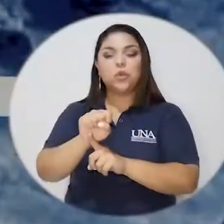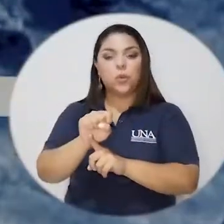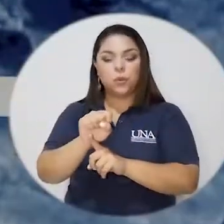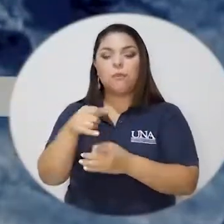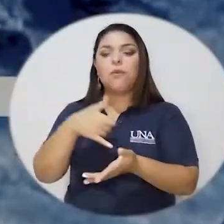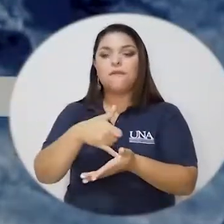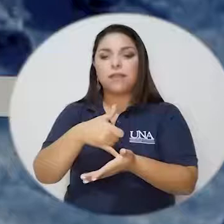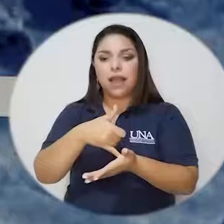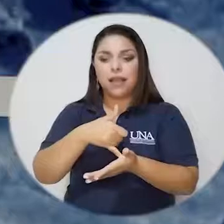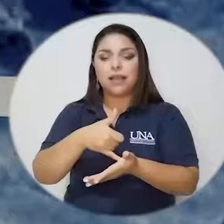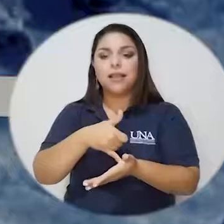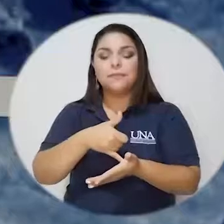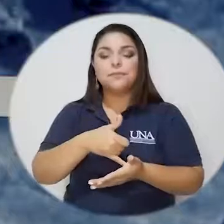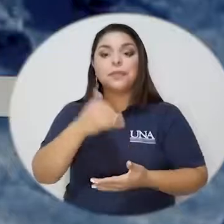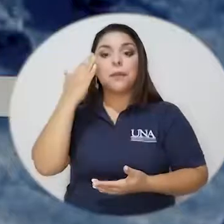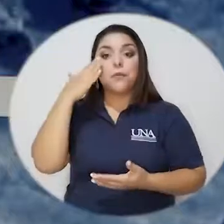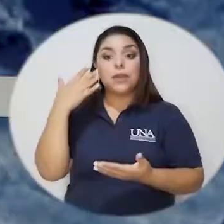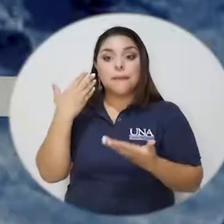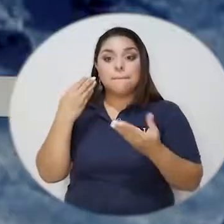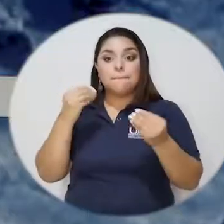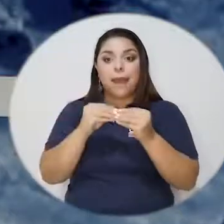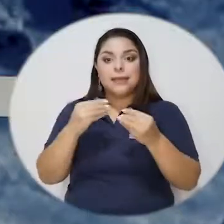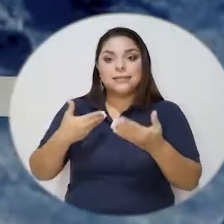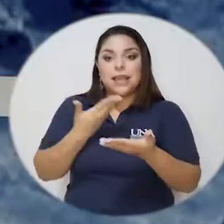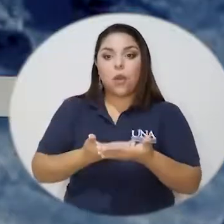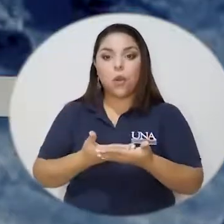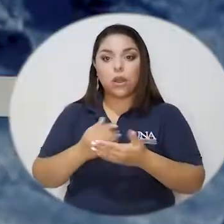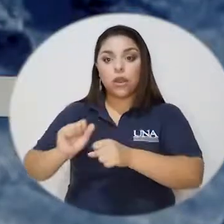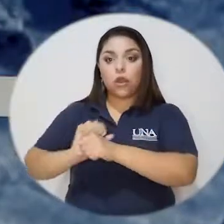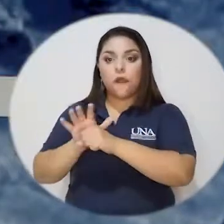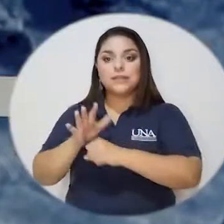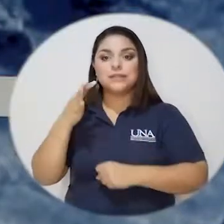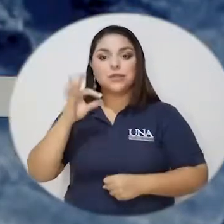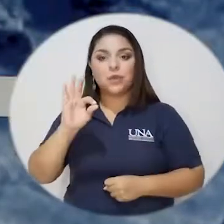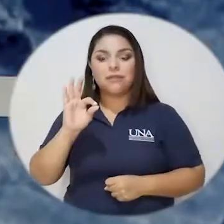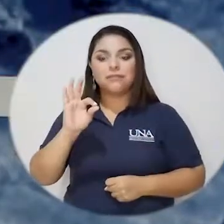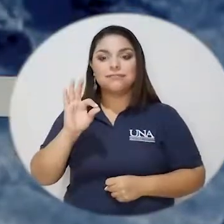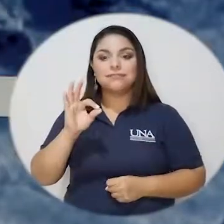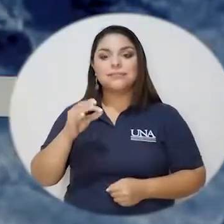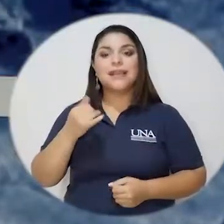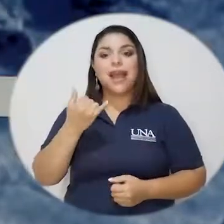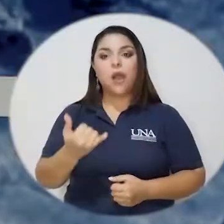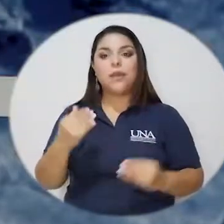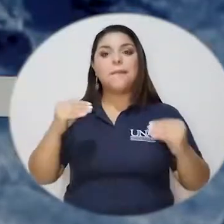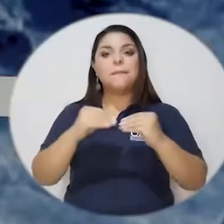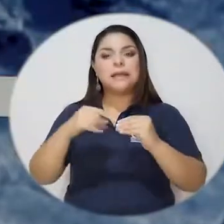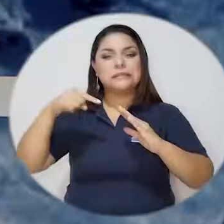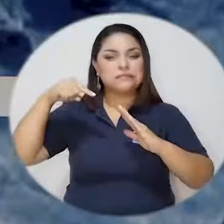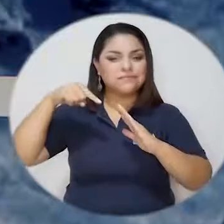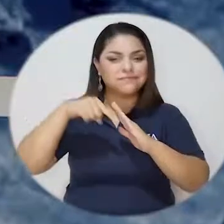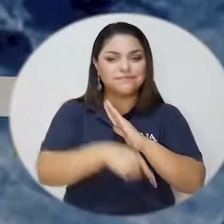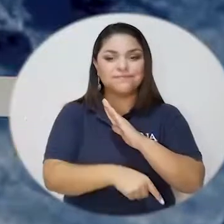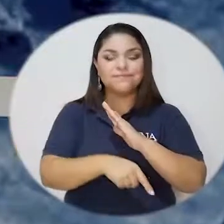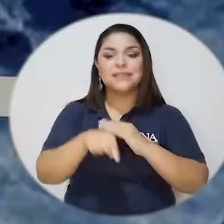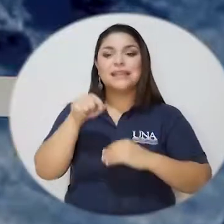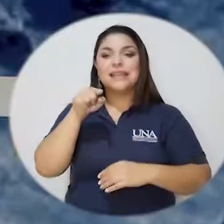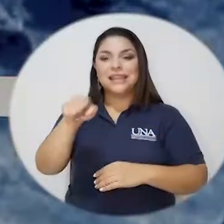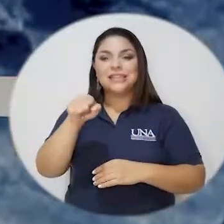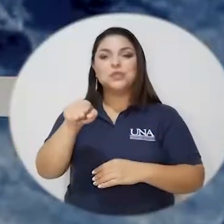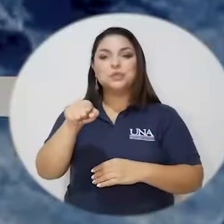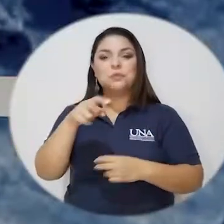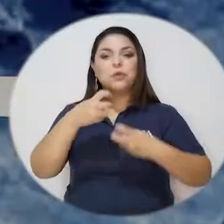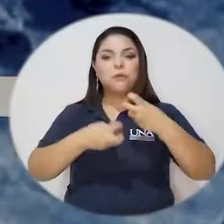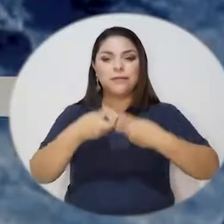económica sumamente frágil, por lo que al llegar la emergencia de la COVID-19 simplemente se profundizaron esas